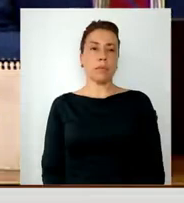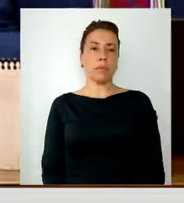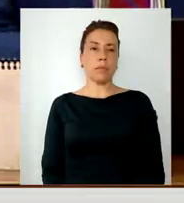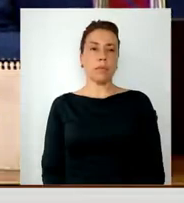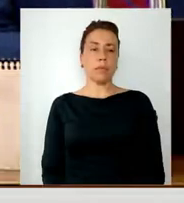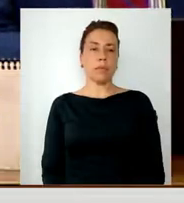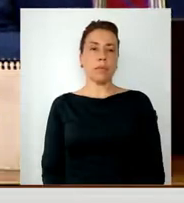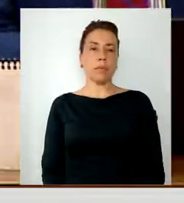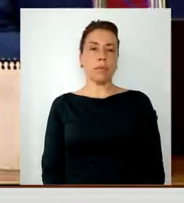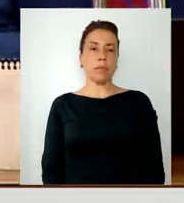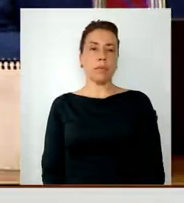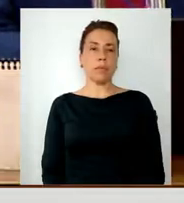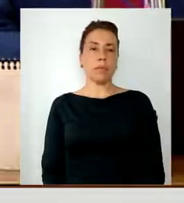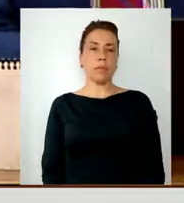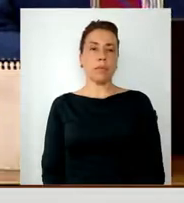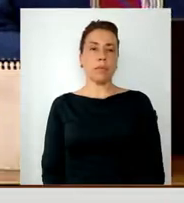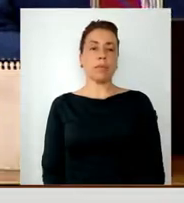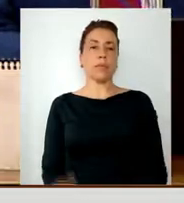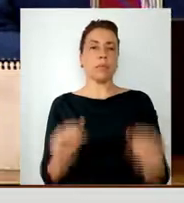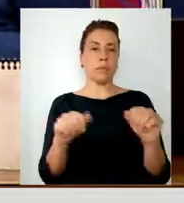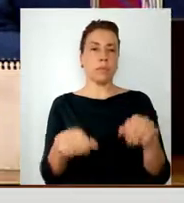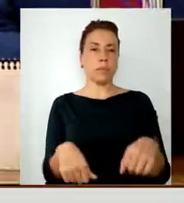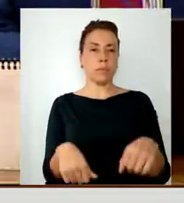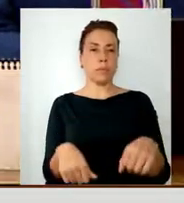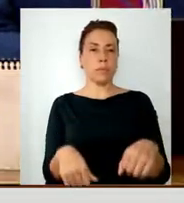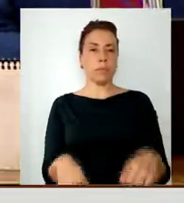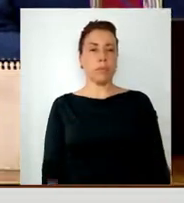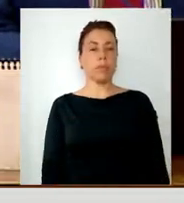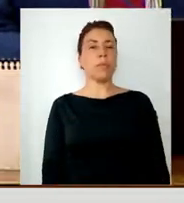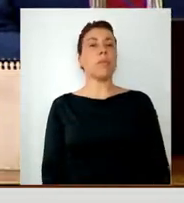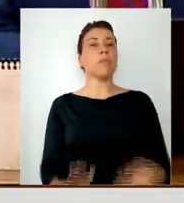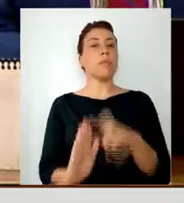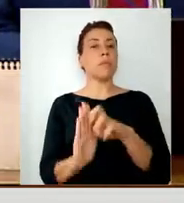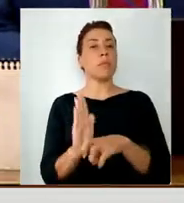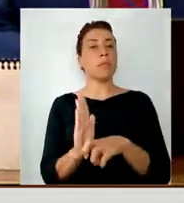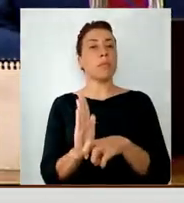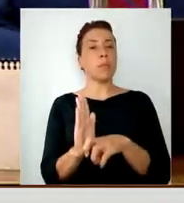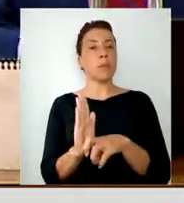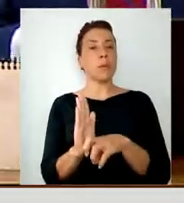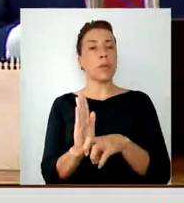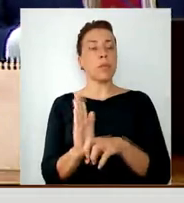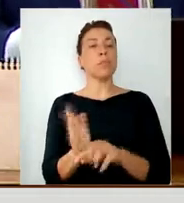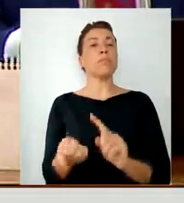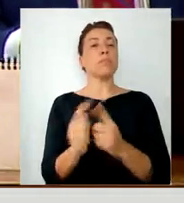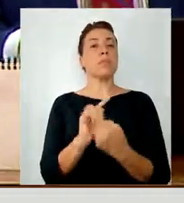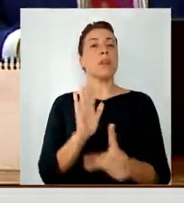ha aprobado con esto el proyecto se despacha a ley